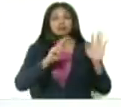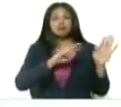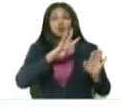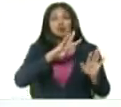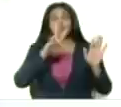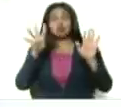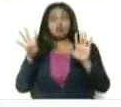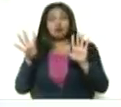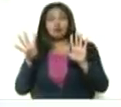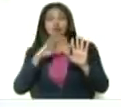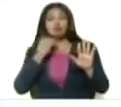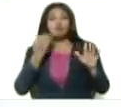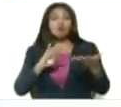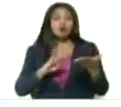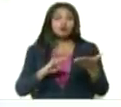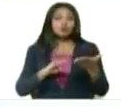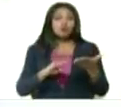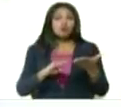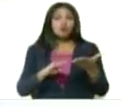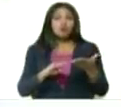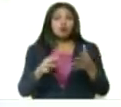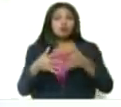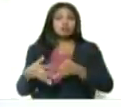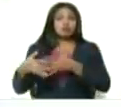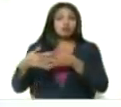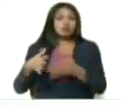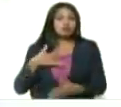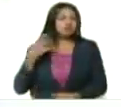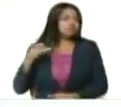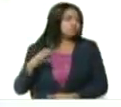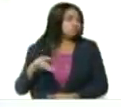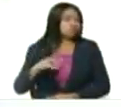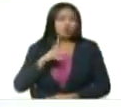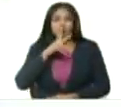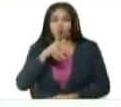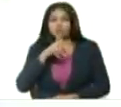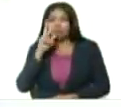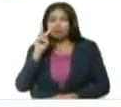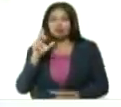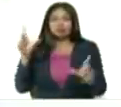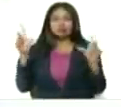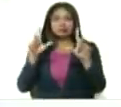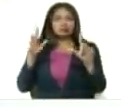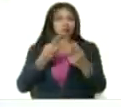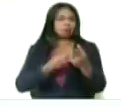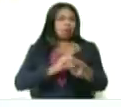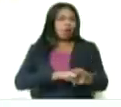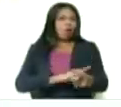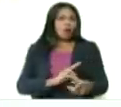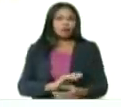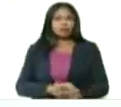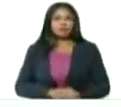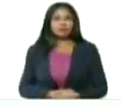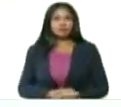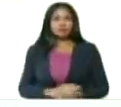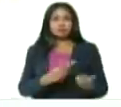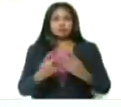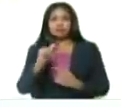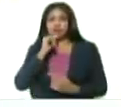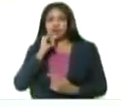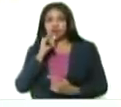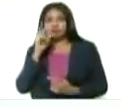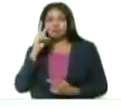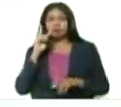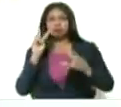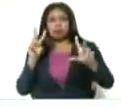1.749 muertos en Estados Unidos. Pavoroso, doloroso, muy doloroso. Ver las imágenes es peor. Recibir la noticia es dura,